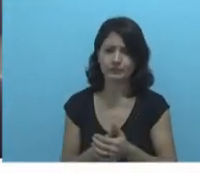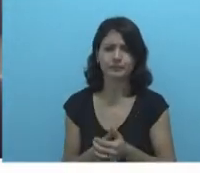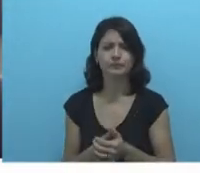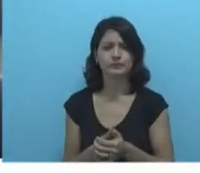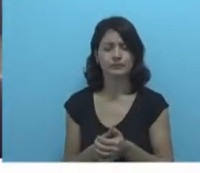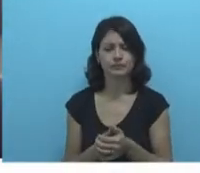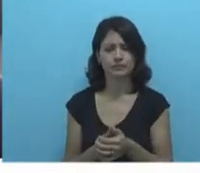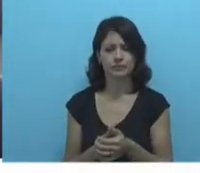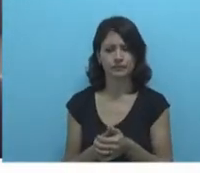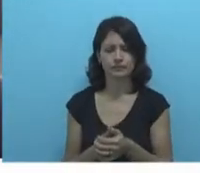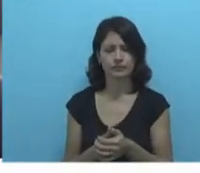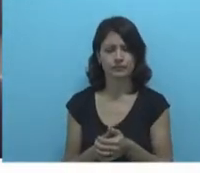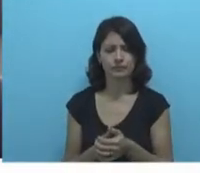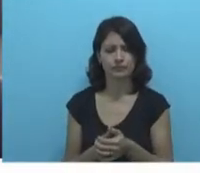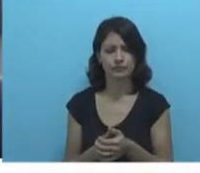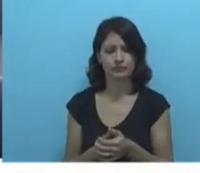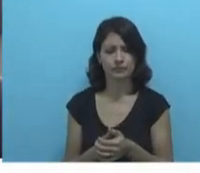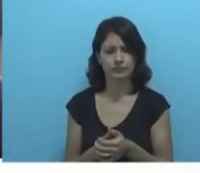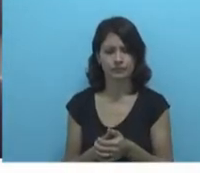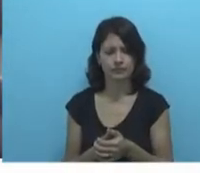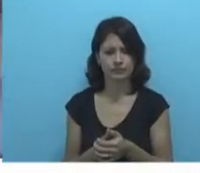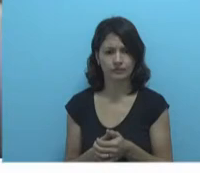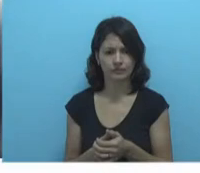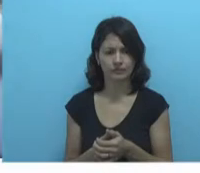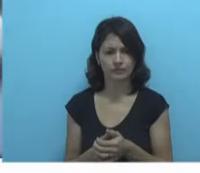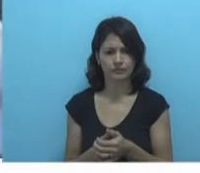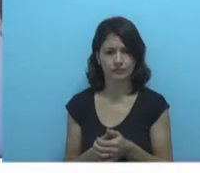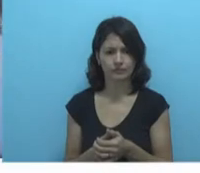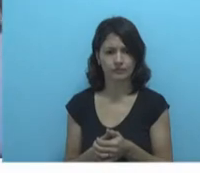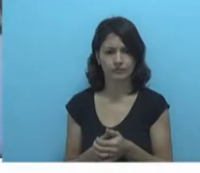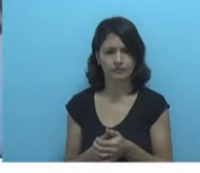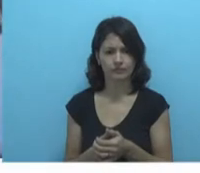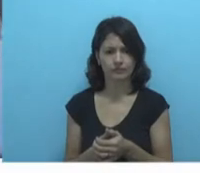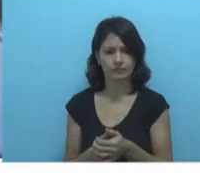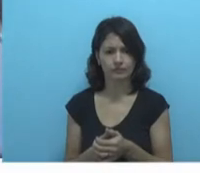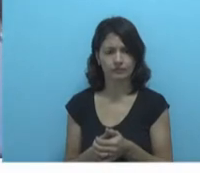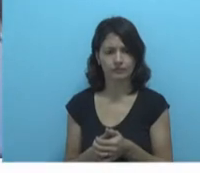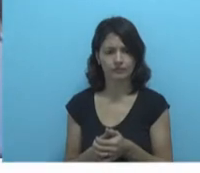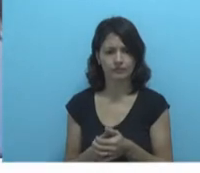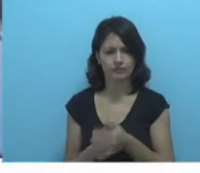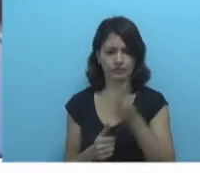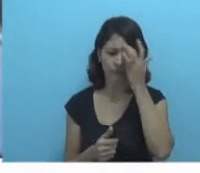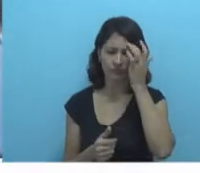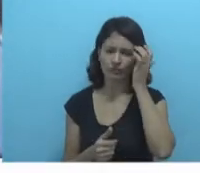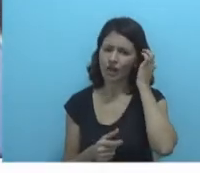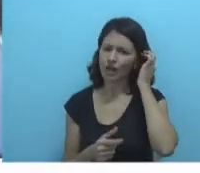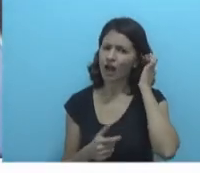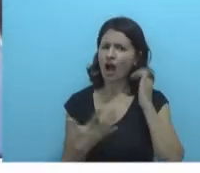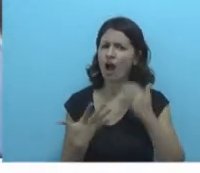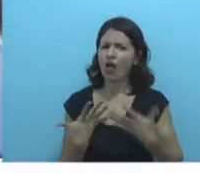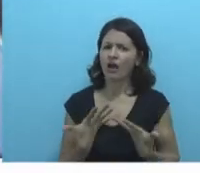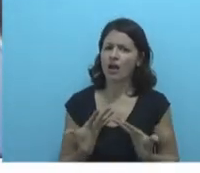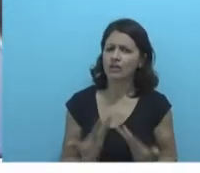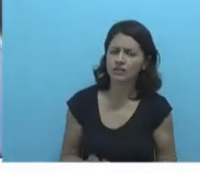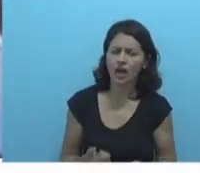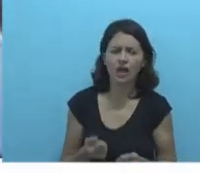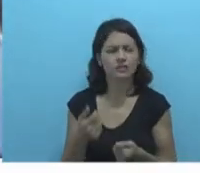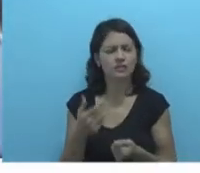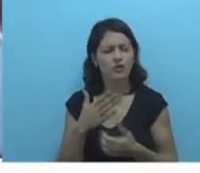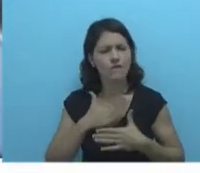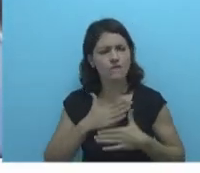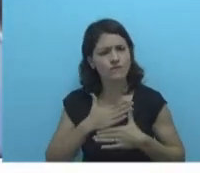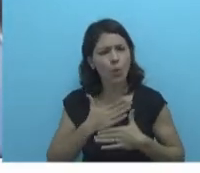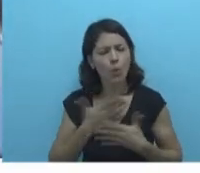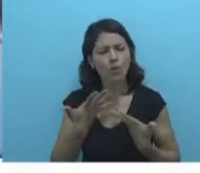disposición para atender a esta situación tan grave. El estrés, el agotamiento físico y mental,